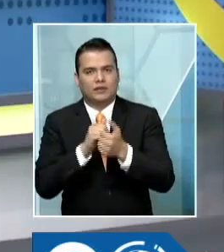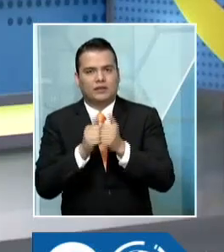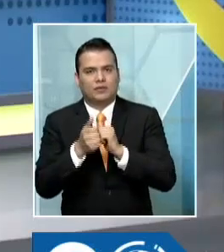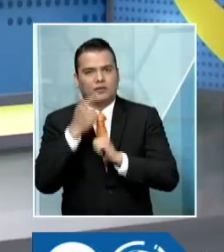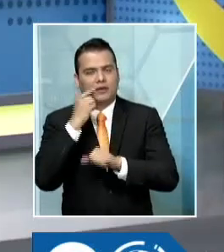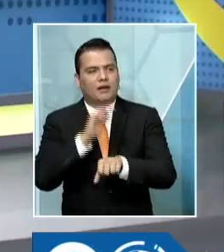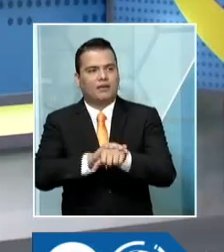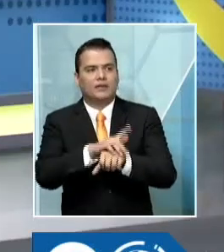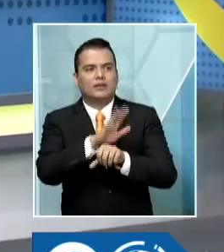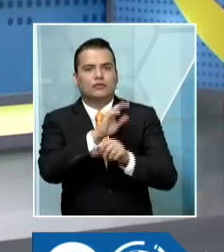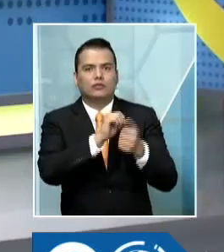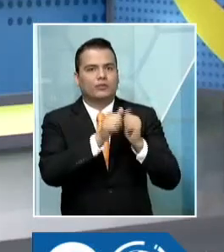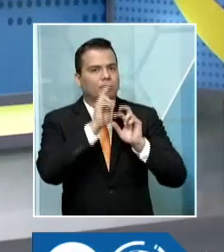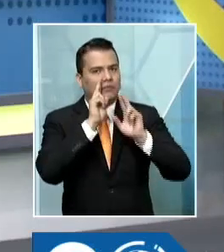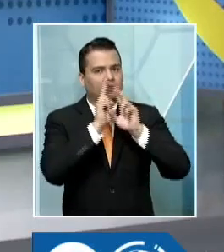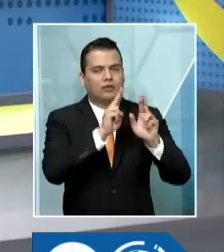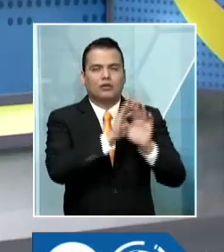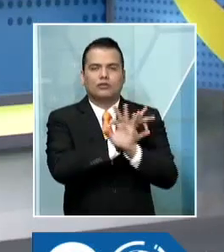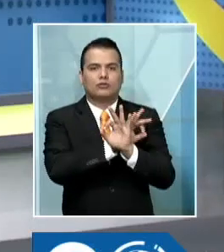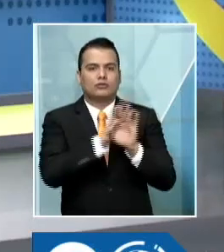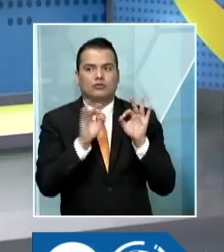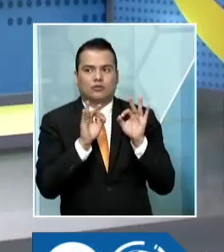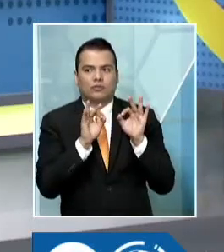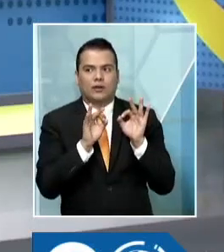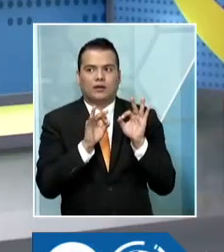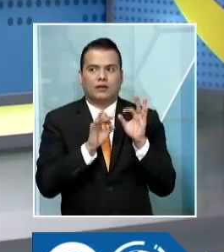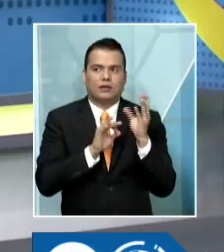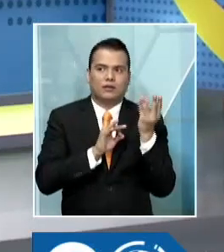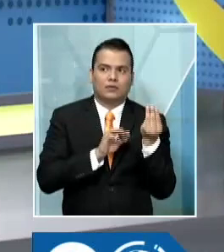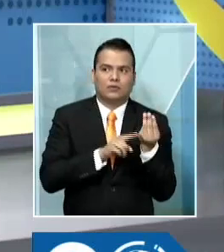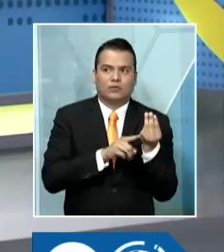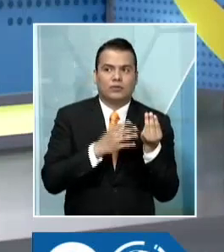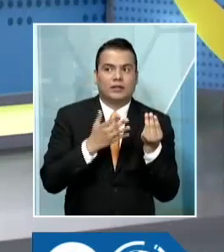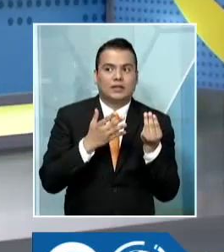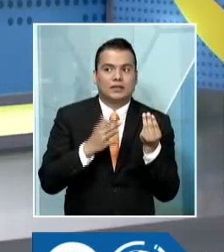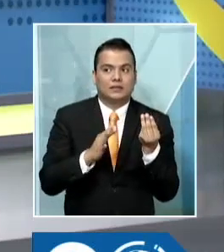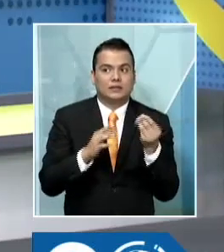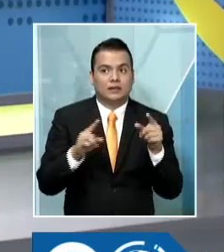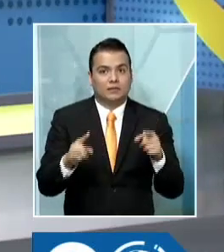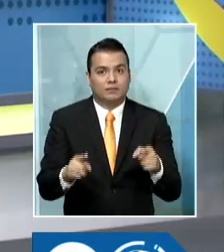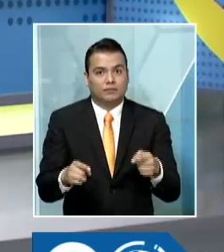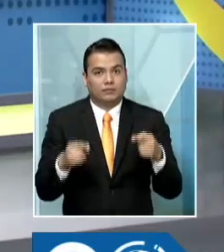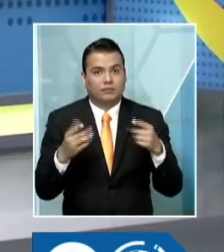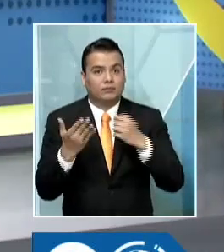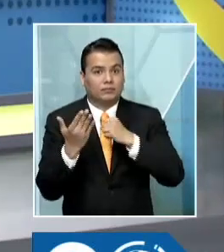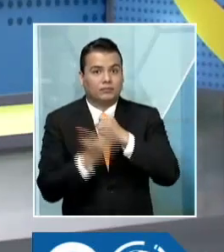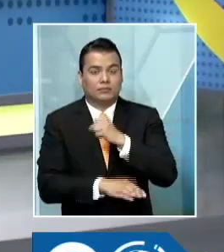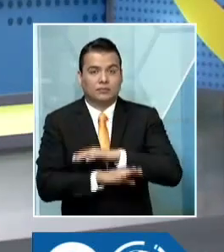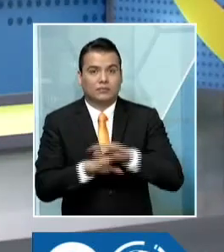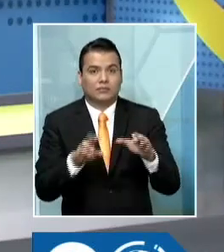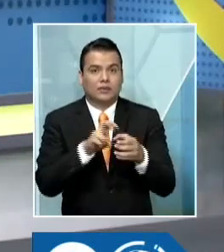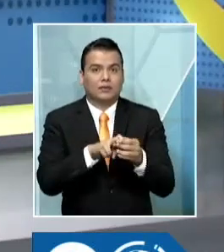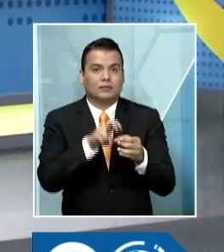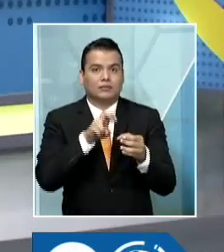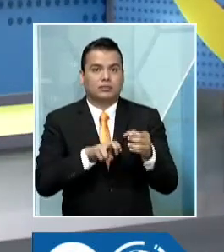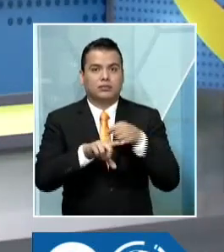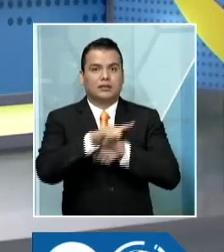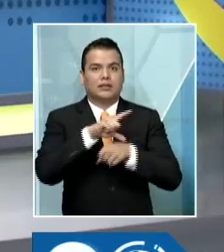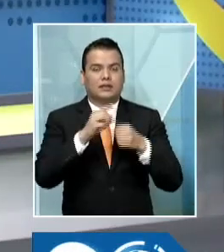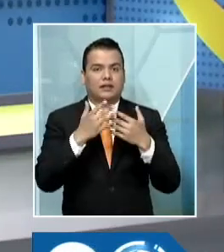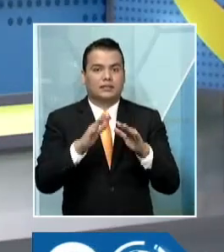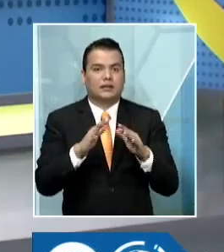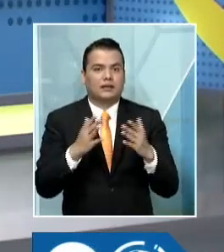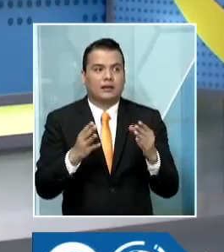el reconocimiento deportivo. El cuadro Motilón, una vez sea sancionado, saldrá de la liga y